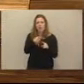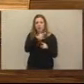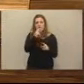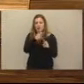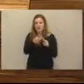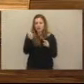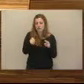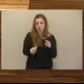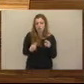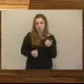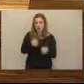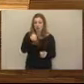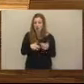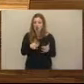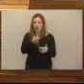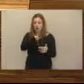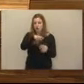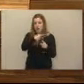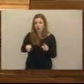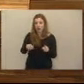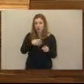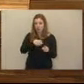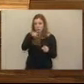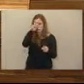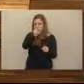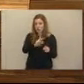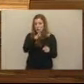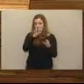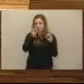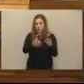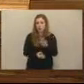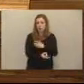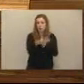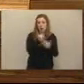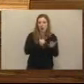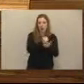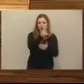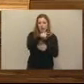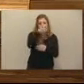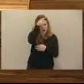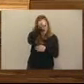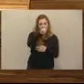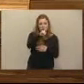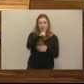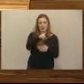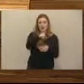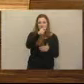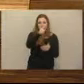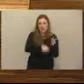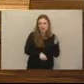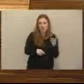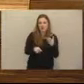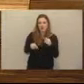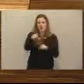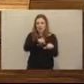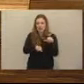pero que no los podemos diferenciar porque provendrán además de agriculturas y ganaderías intensivas, químicas y